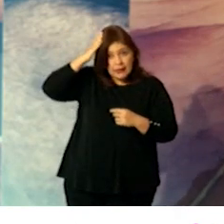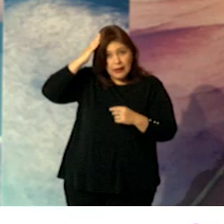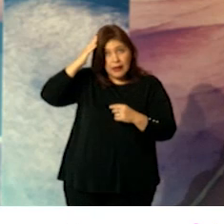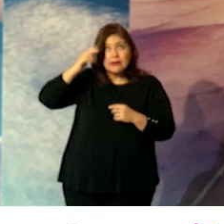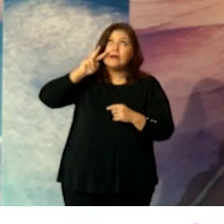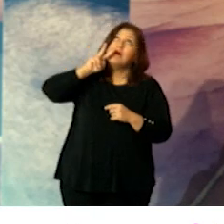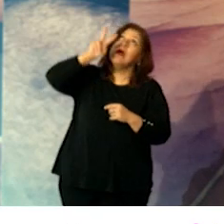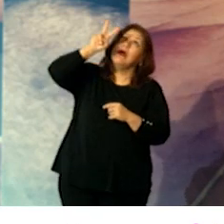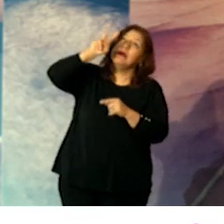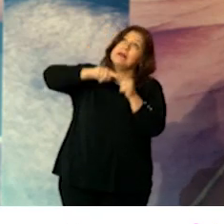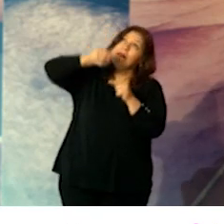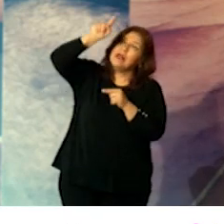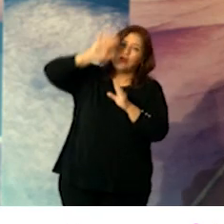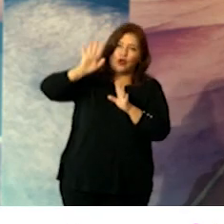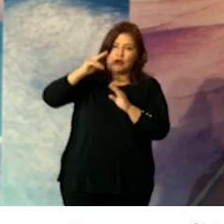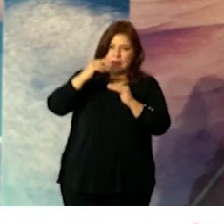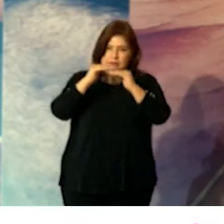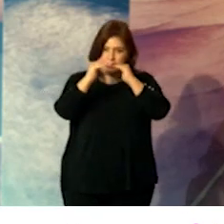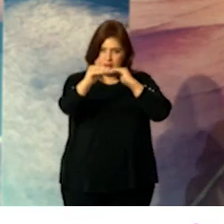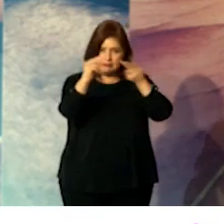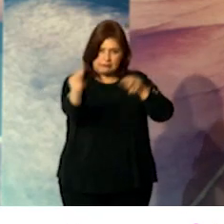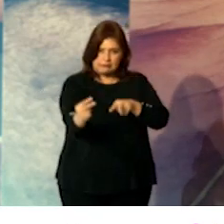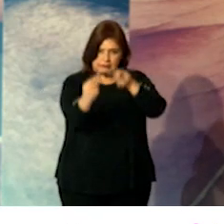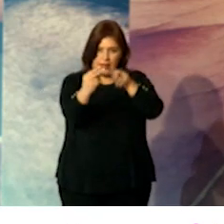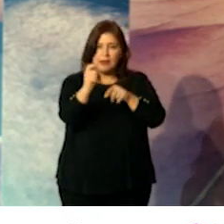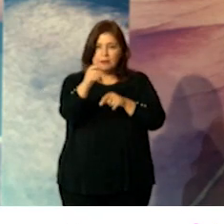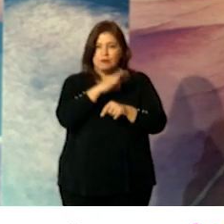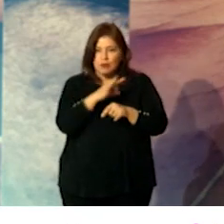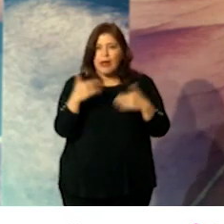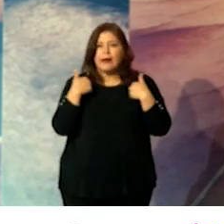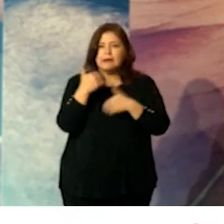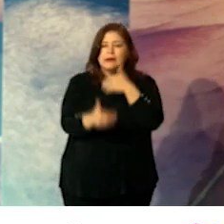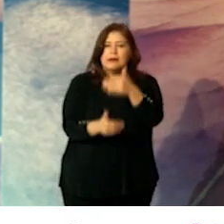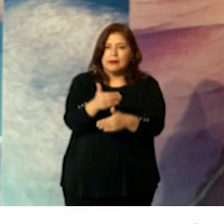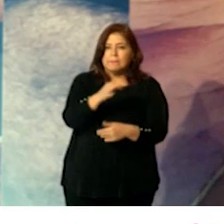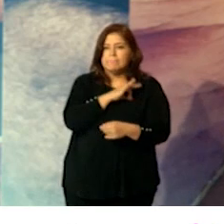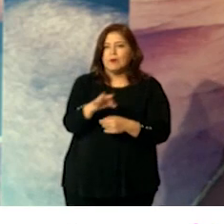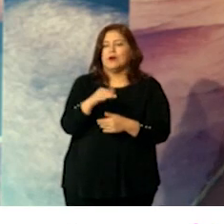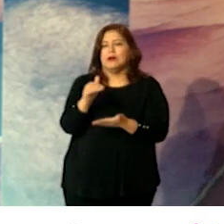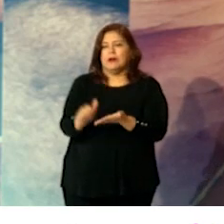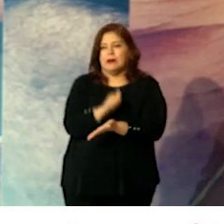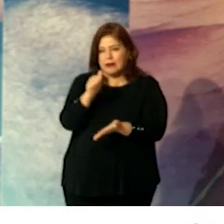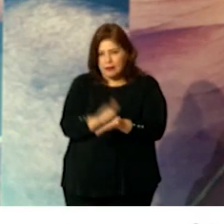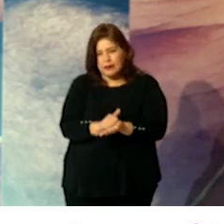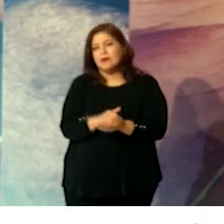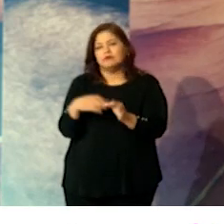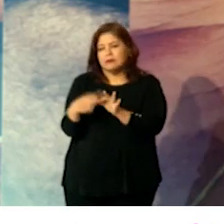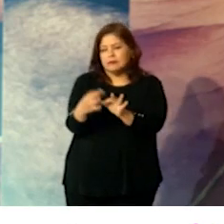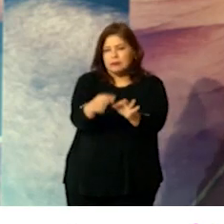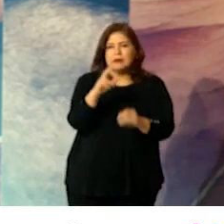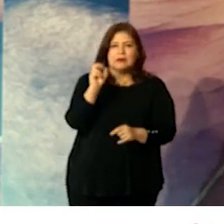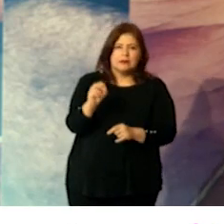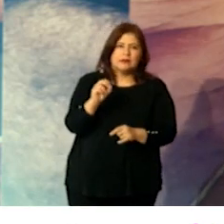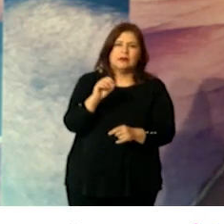verticales, son liderazgos de horizontalidad en donde entienden cómo se avanza una agenda de manera constante,